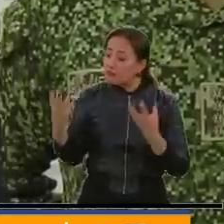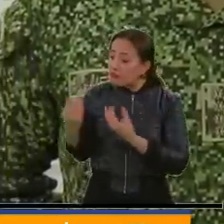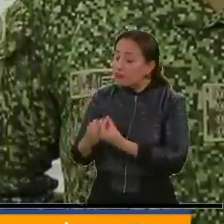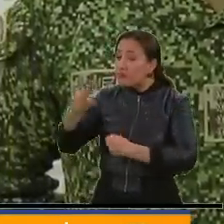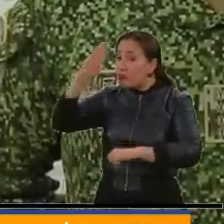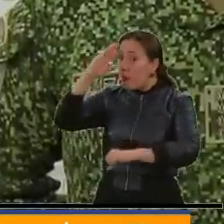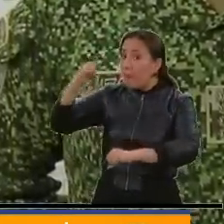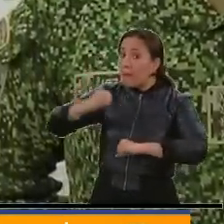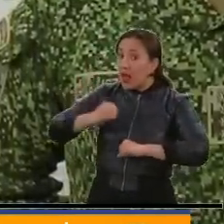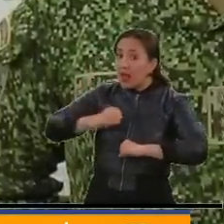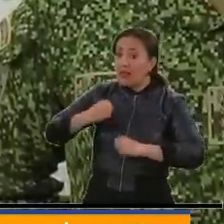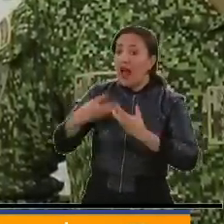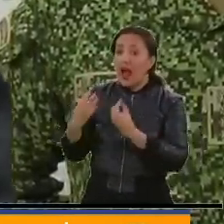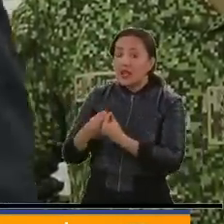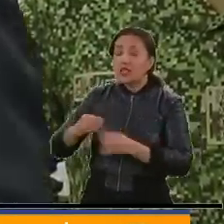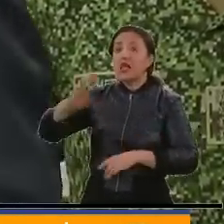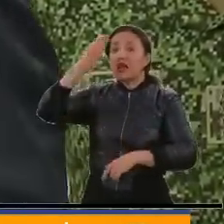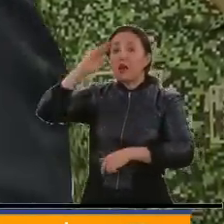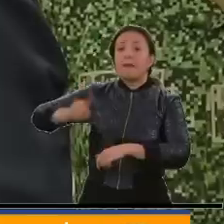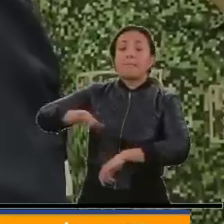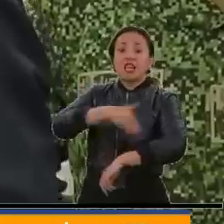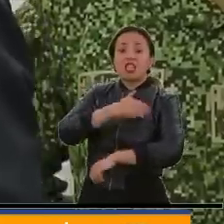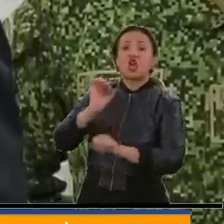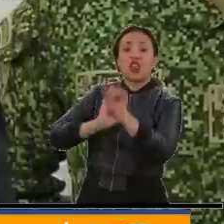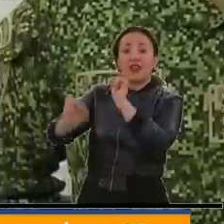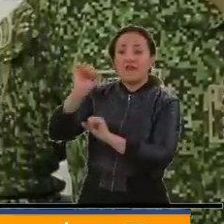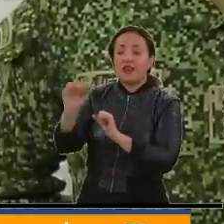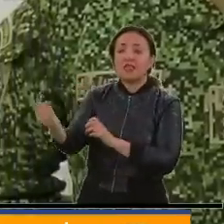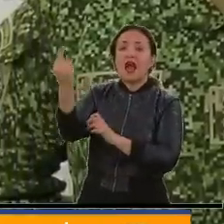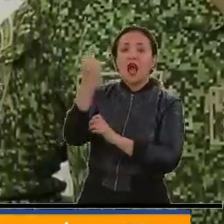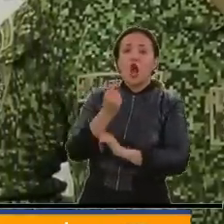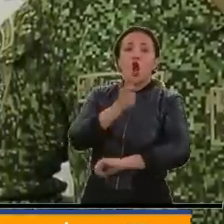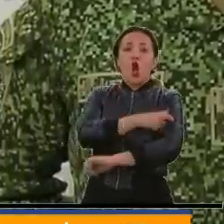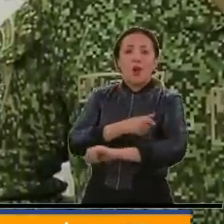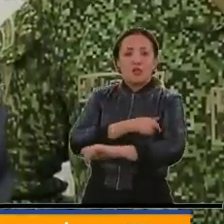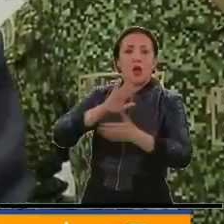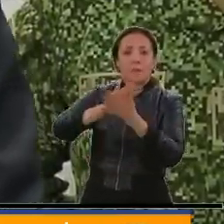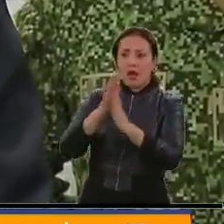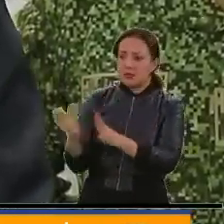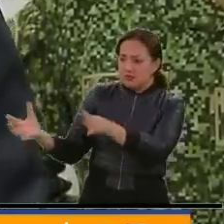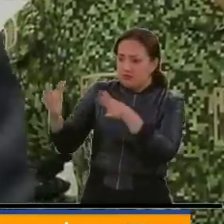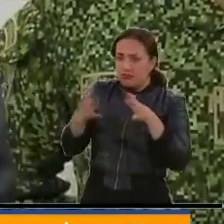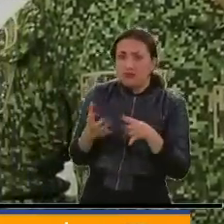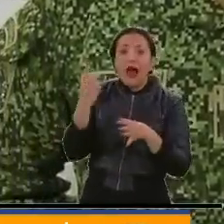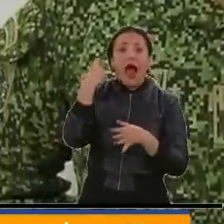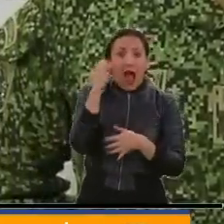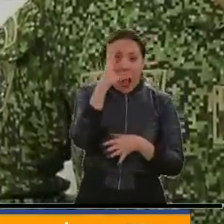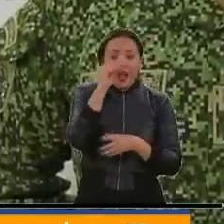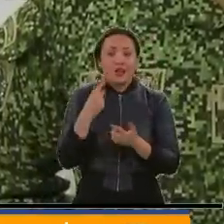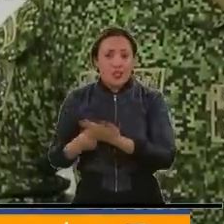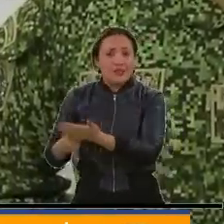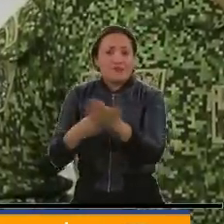militares, nuestro ministro de Defensa, nuestro alto comisionado de paz, revisando cada una